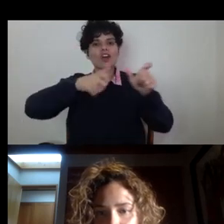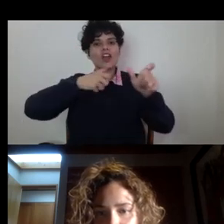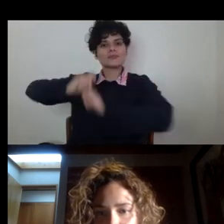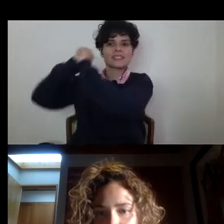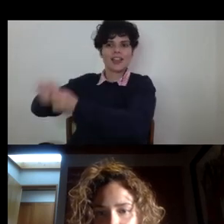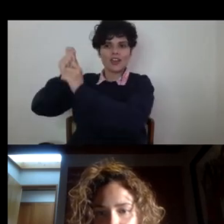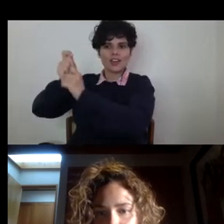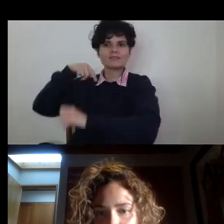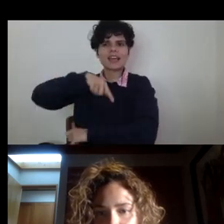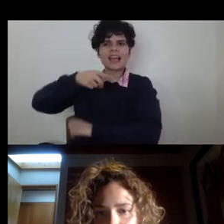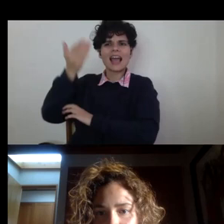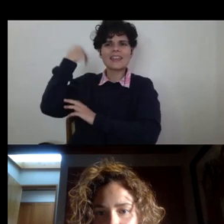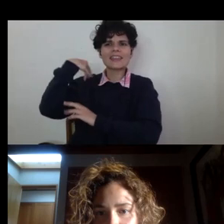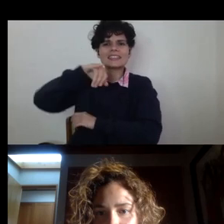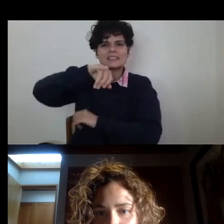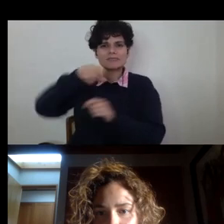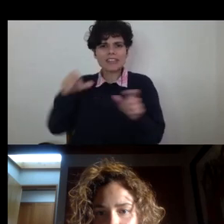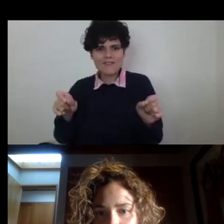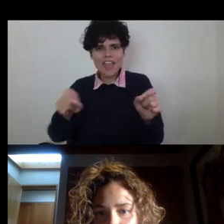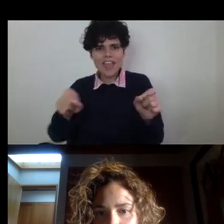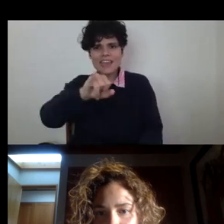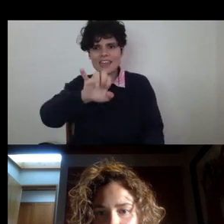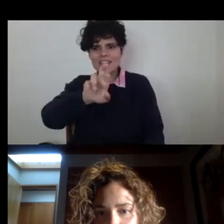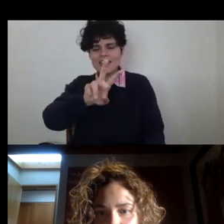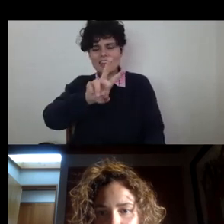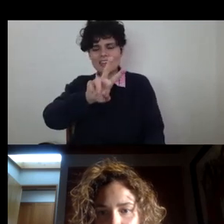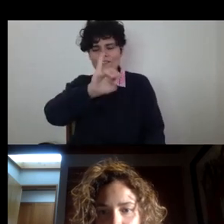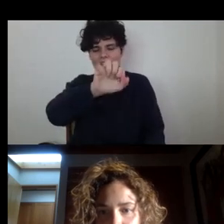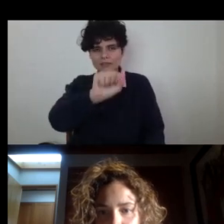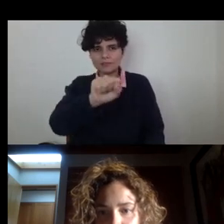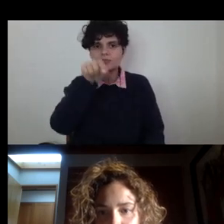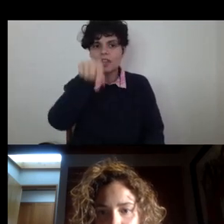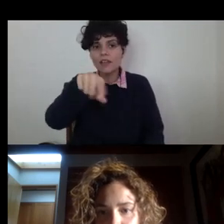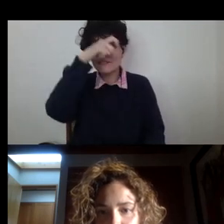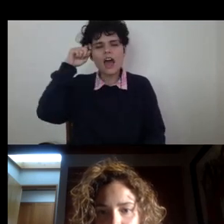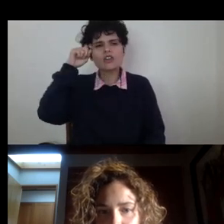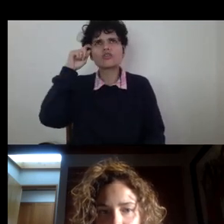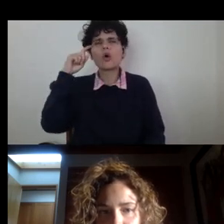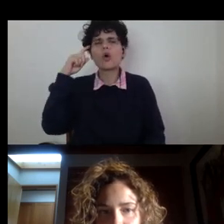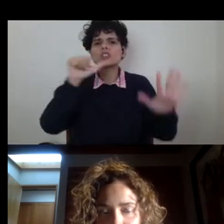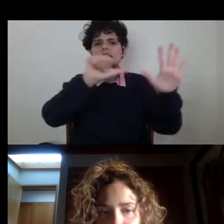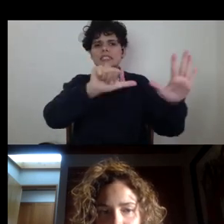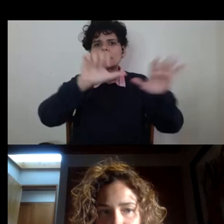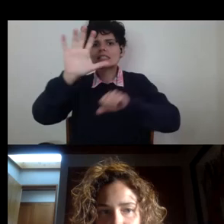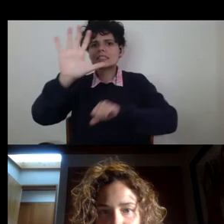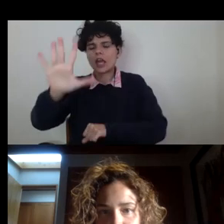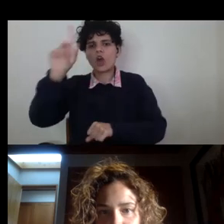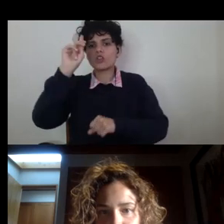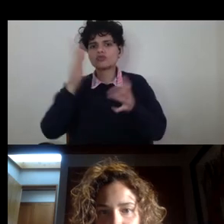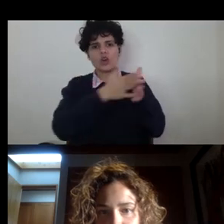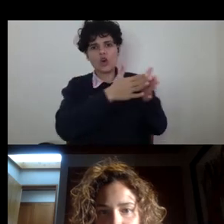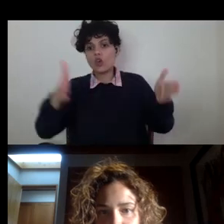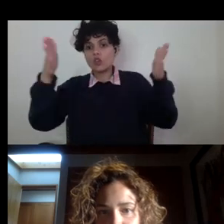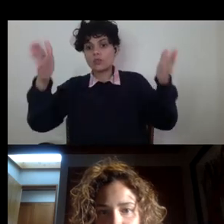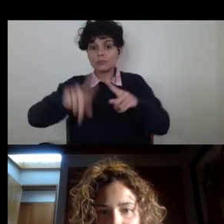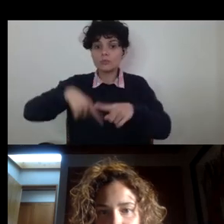tiempo la jibia. Y nosotros estuvimos allí todo el verano del 65, pero ya el verano del 66